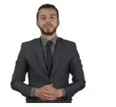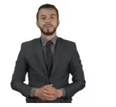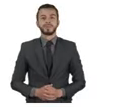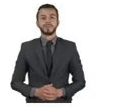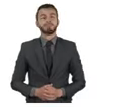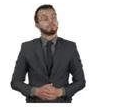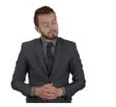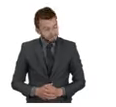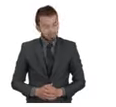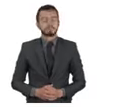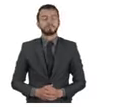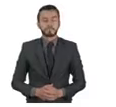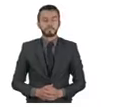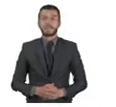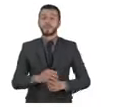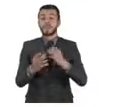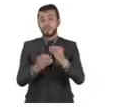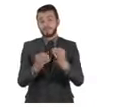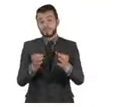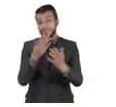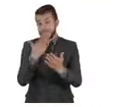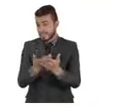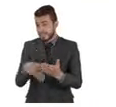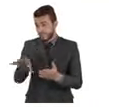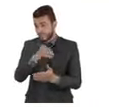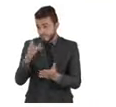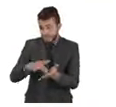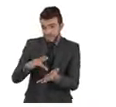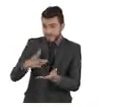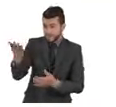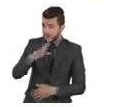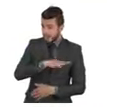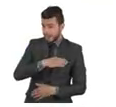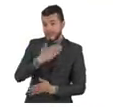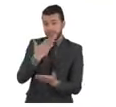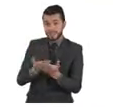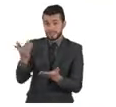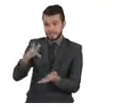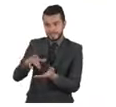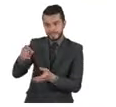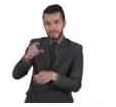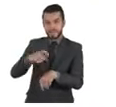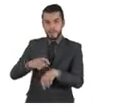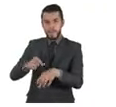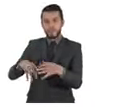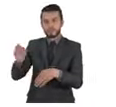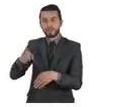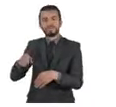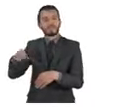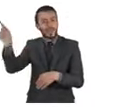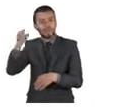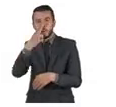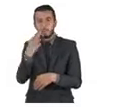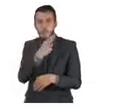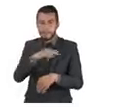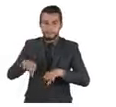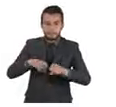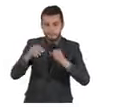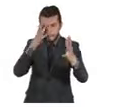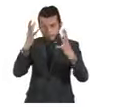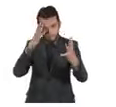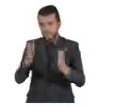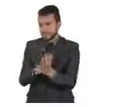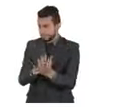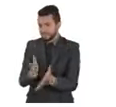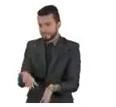Y por supuesto le agradecemos enormemente la asistencia, señora alcaldesa. Sabemos que se tiene que retirar por algunos compromisos pendientes, pero